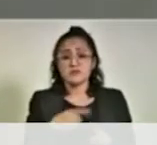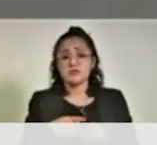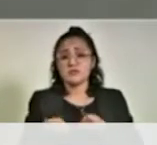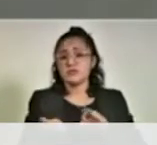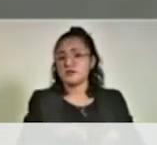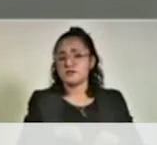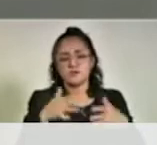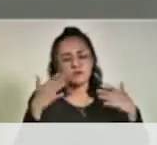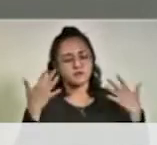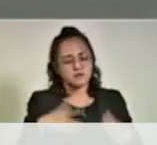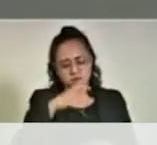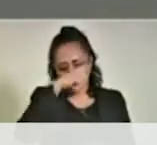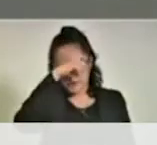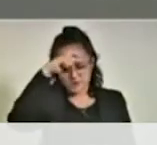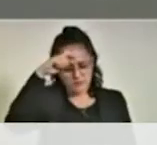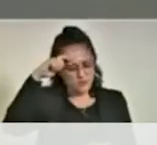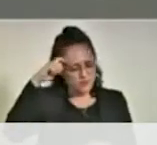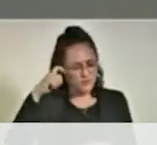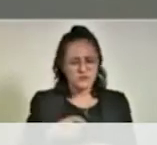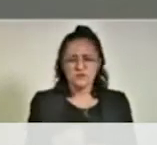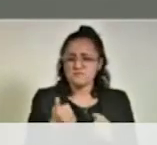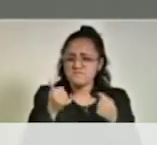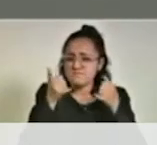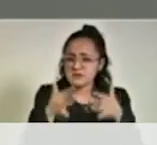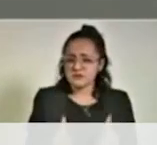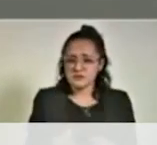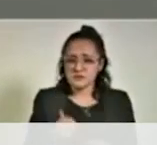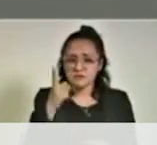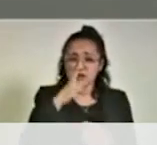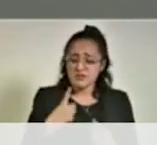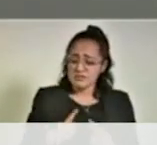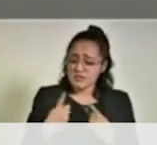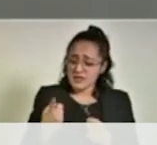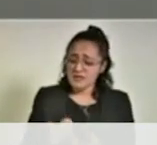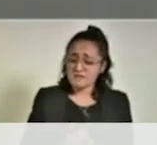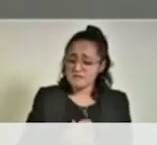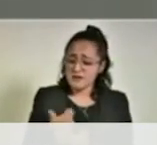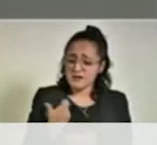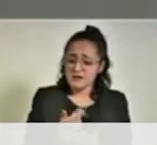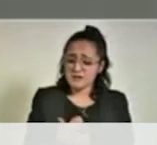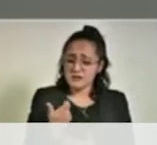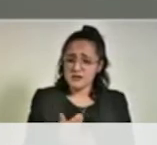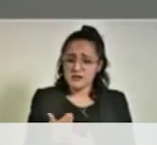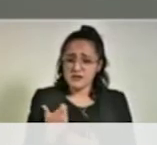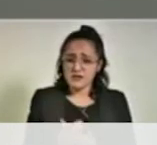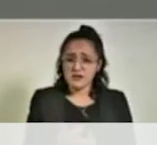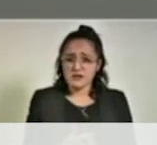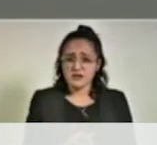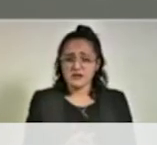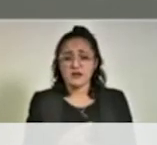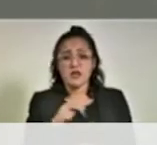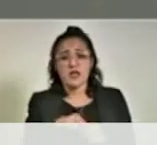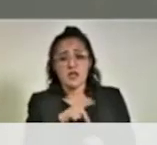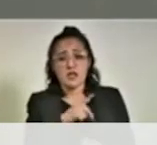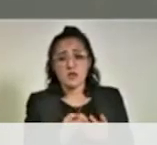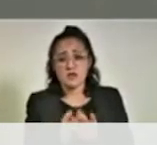trabajaron ejemplarmente para mantener a sus familias tanto en Nueva York como en su